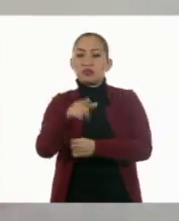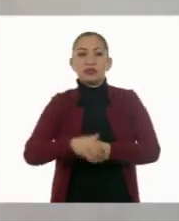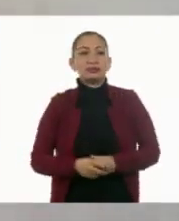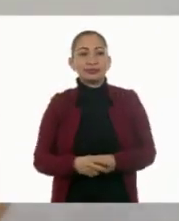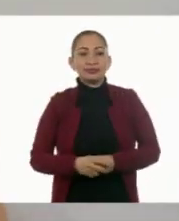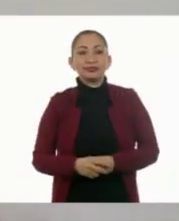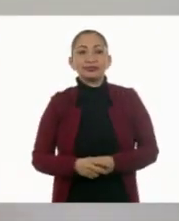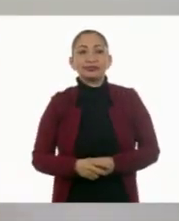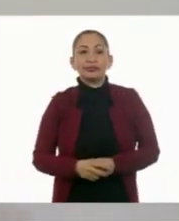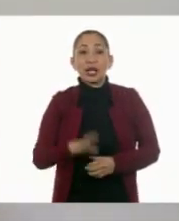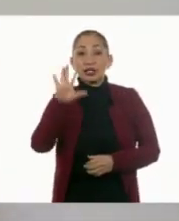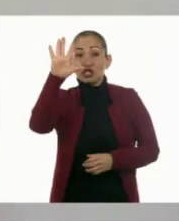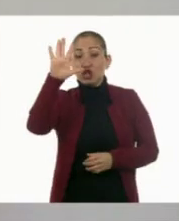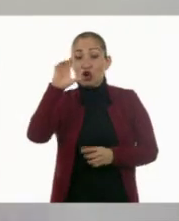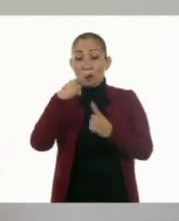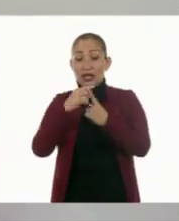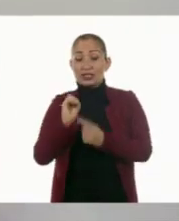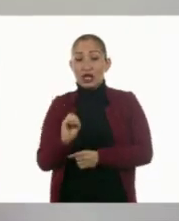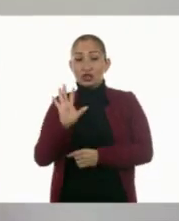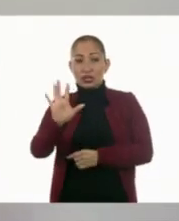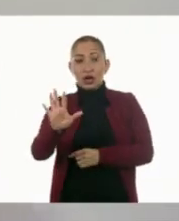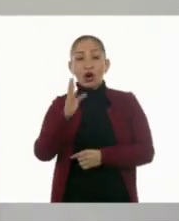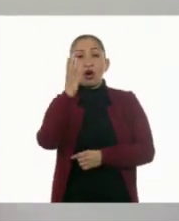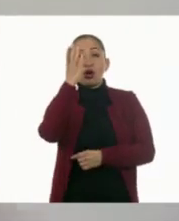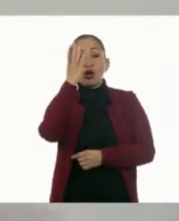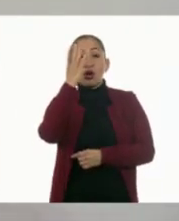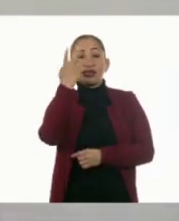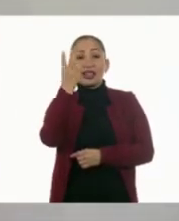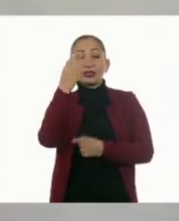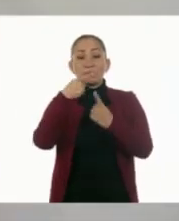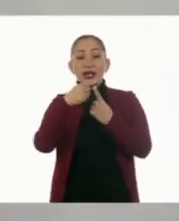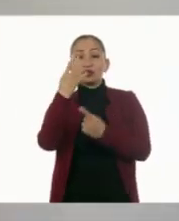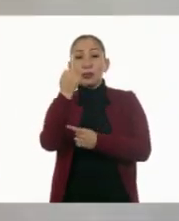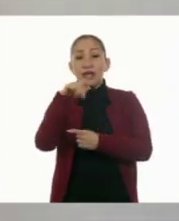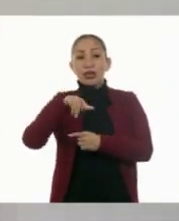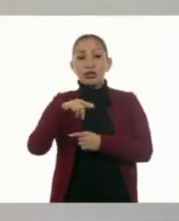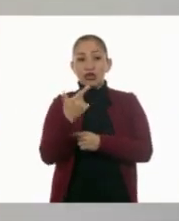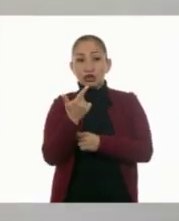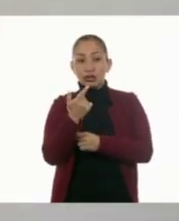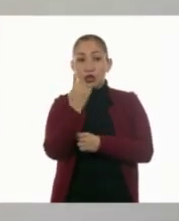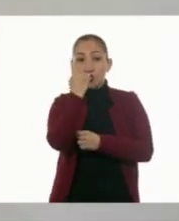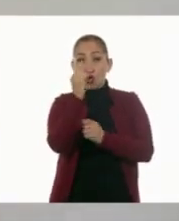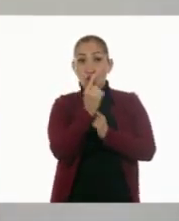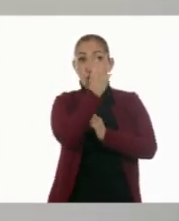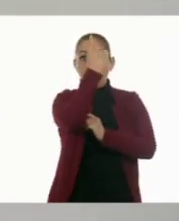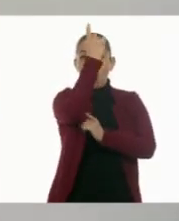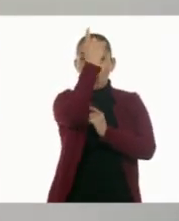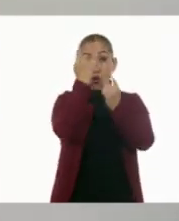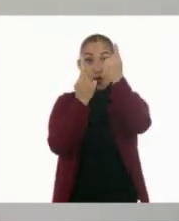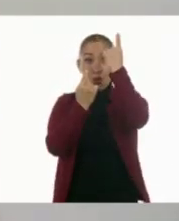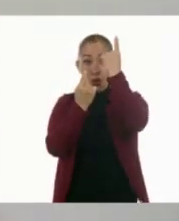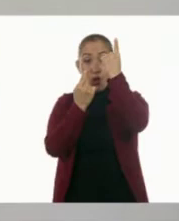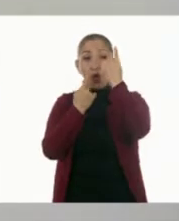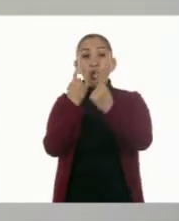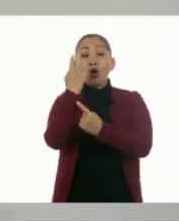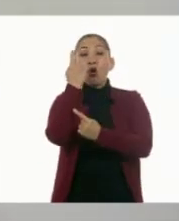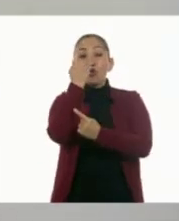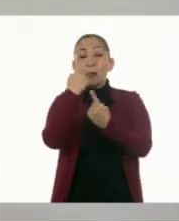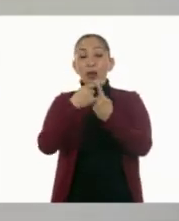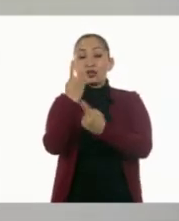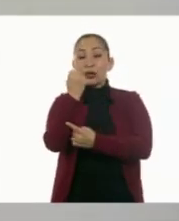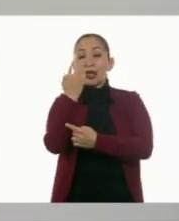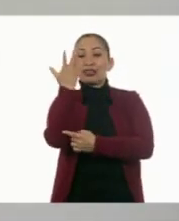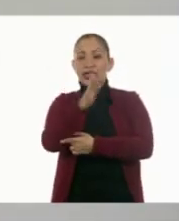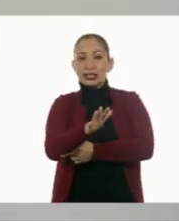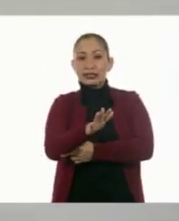bien. 5 más 0, 5. 9 más 3, 12. 12. Damos 1. Y 9 más 1, 10.